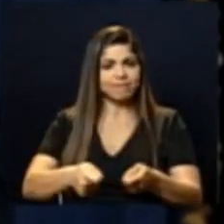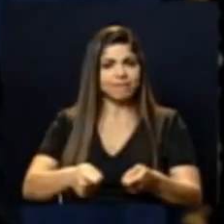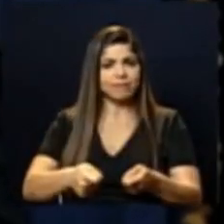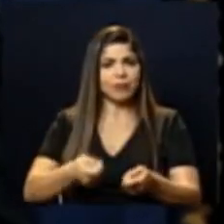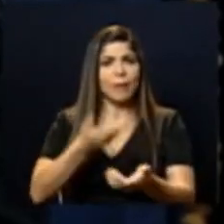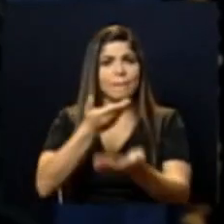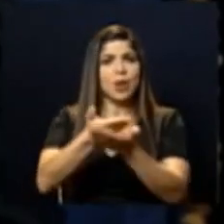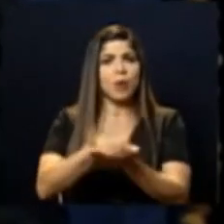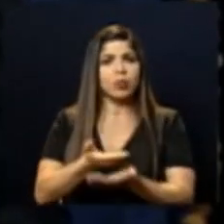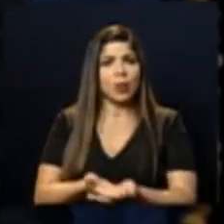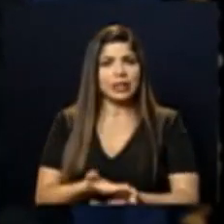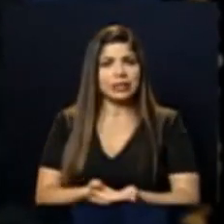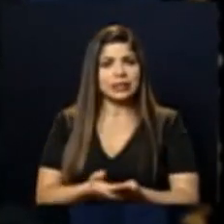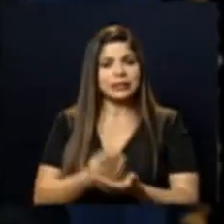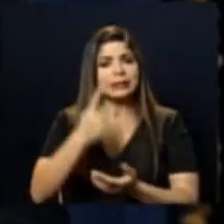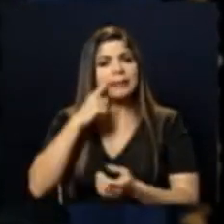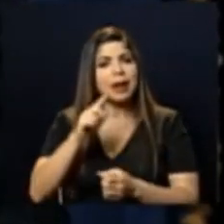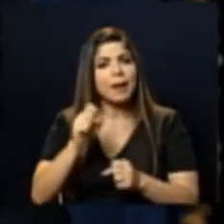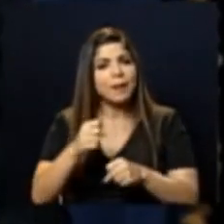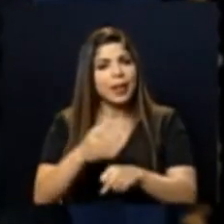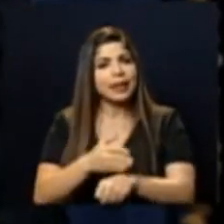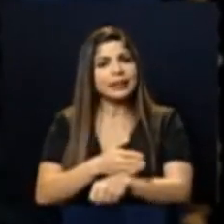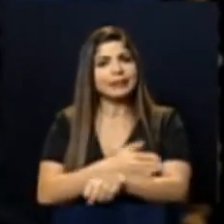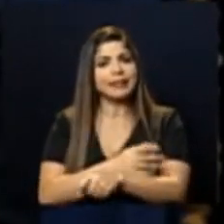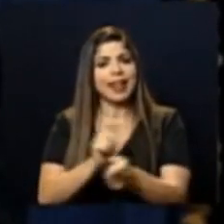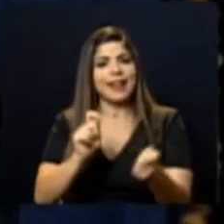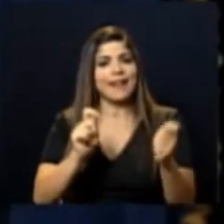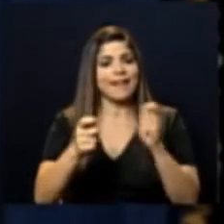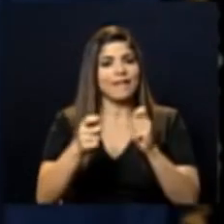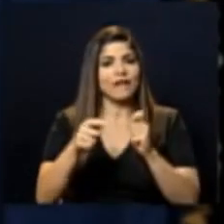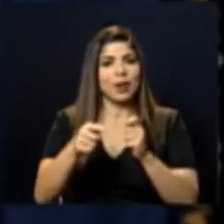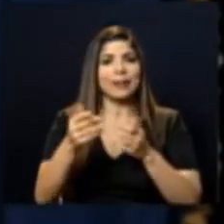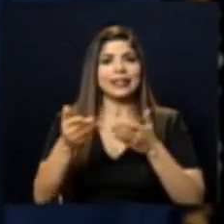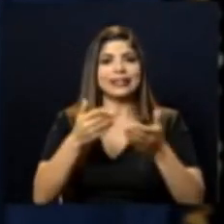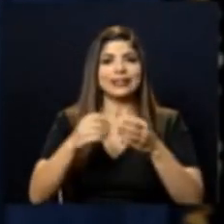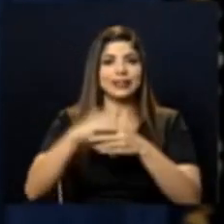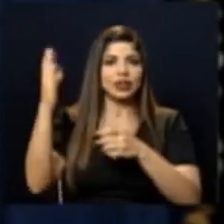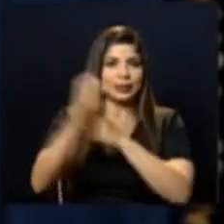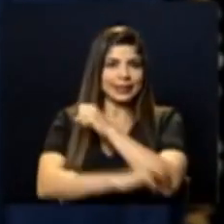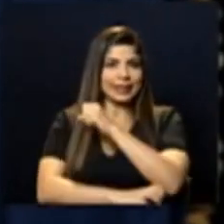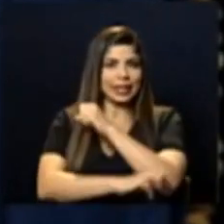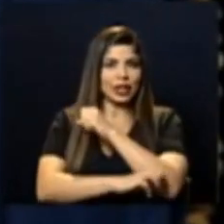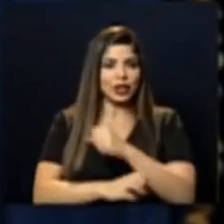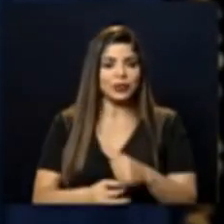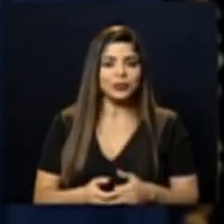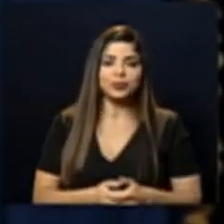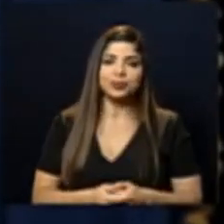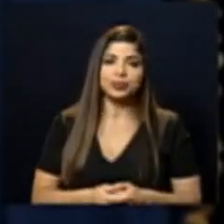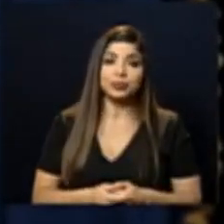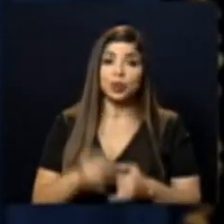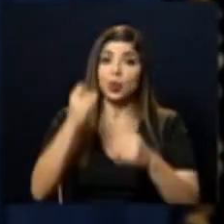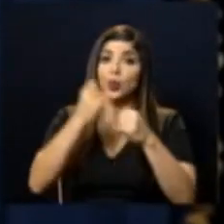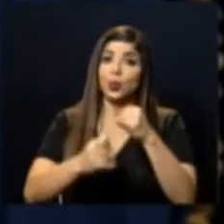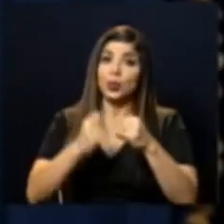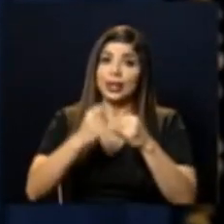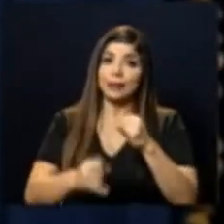nuestras propuestas para enriquecer la reforma al servicio exterior. Por